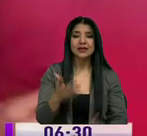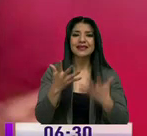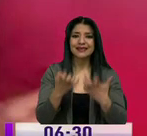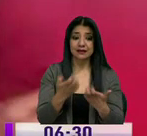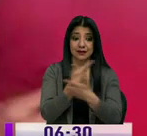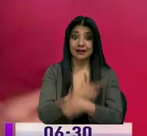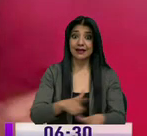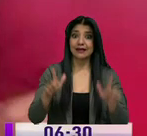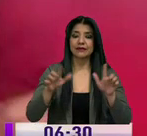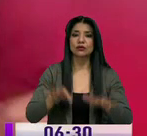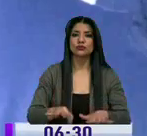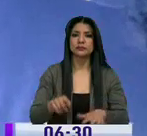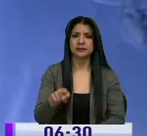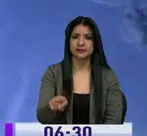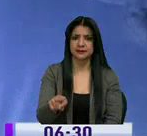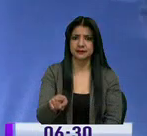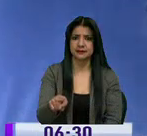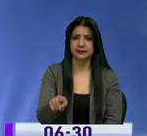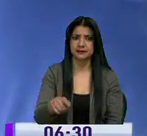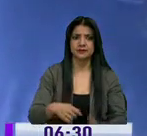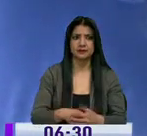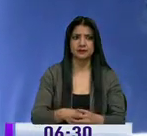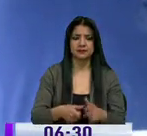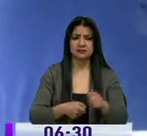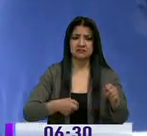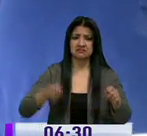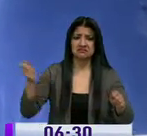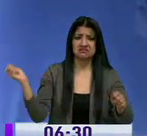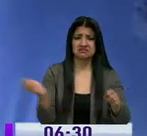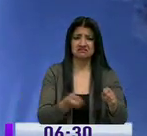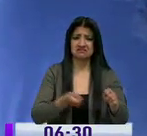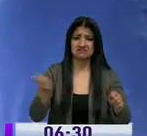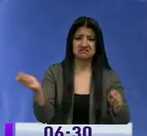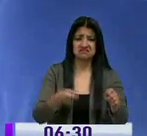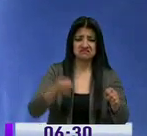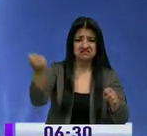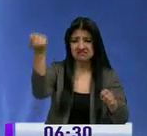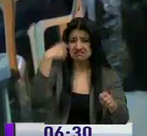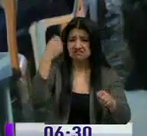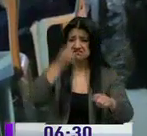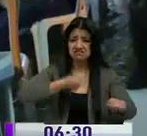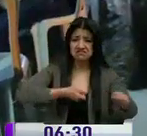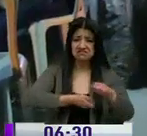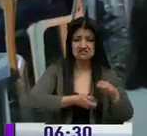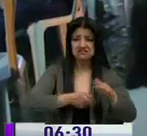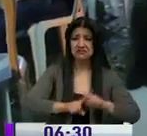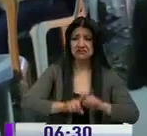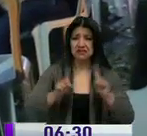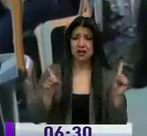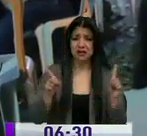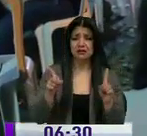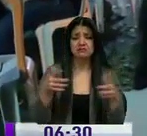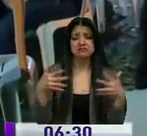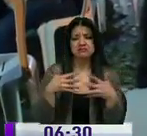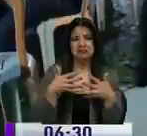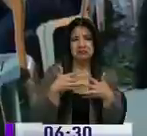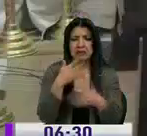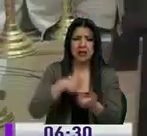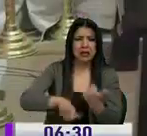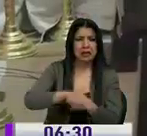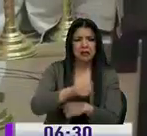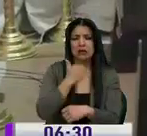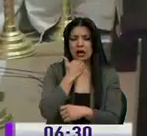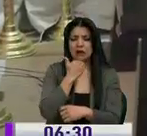en ocho meses machetazos cortes en la cabeza apuñalada aunque sienten temor de sufrir algún tipo de represalias